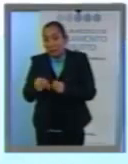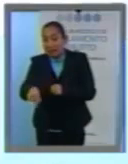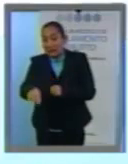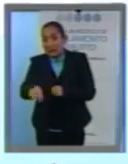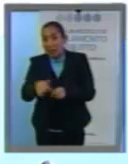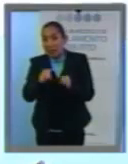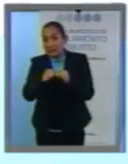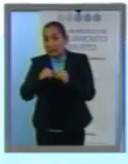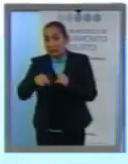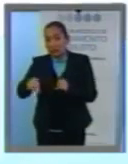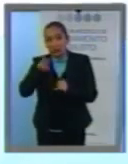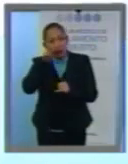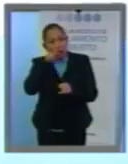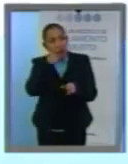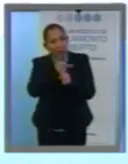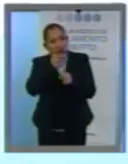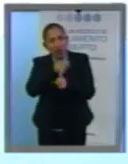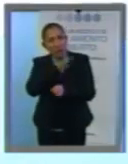nuestras instituciones.